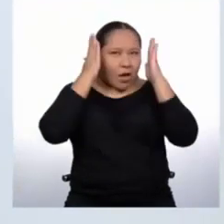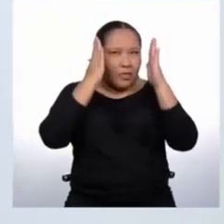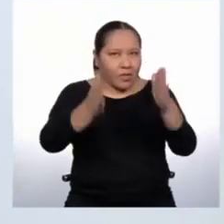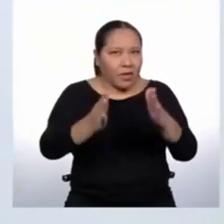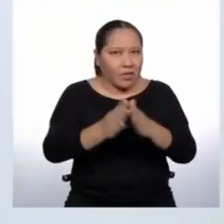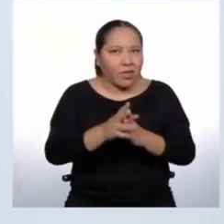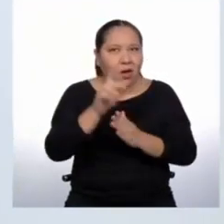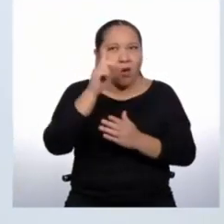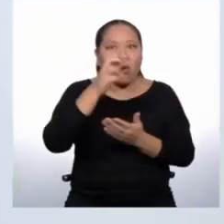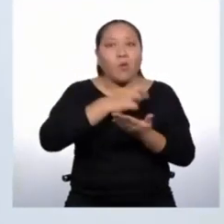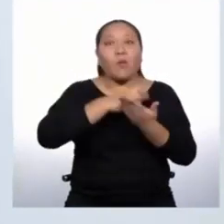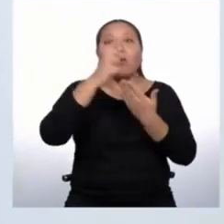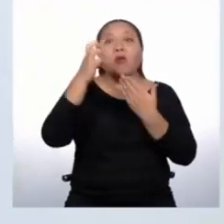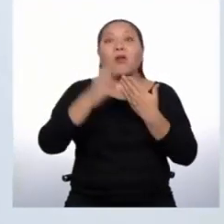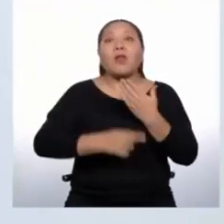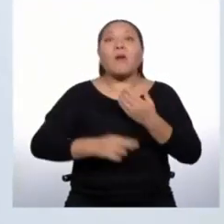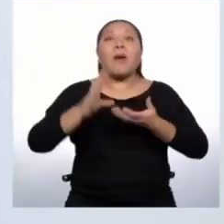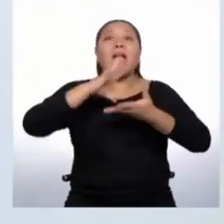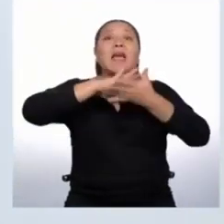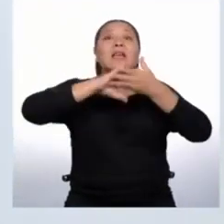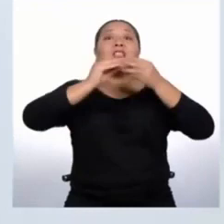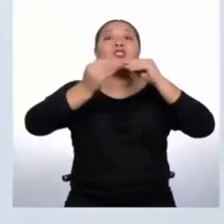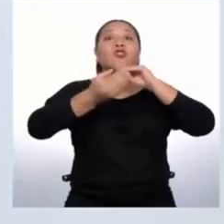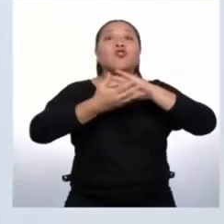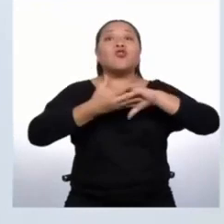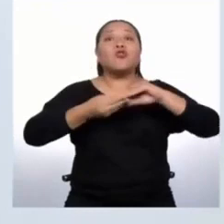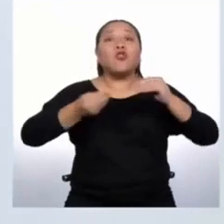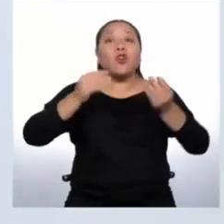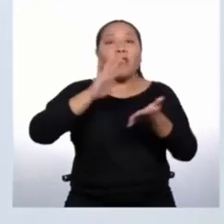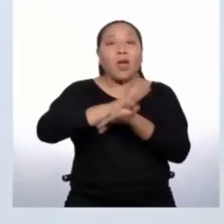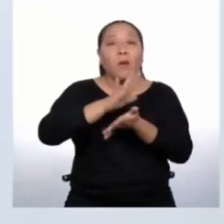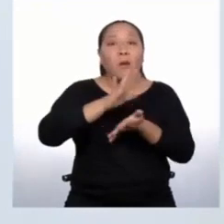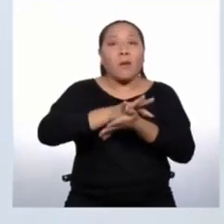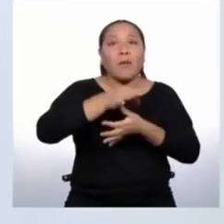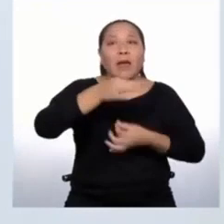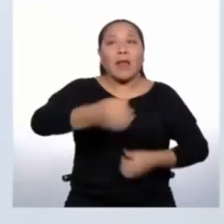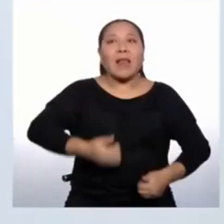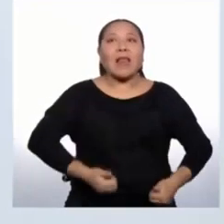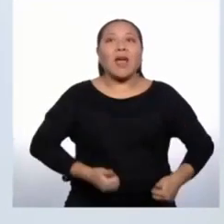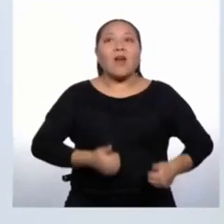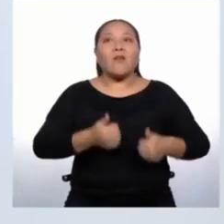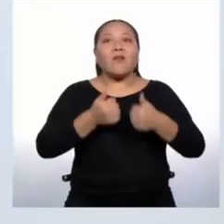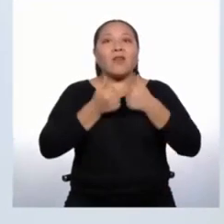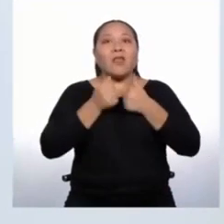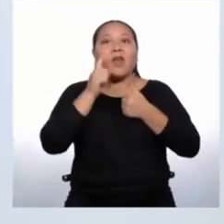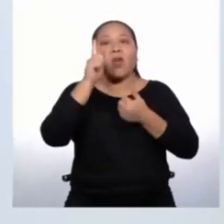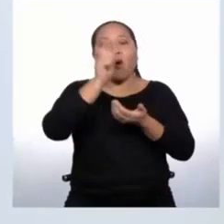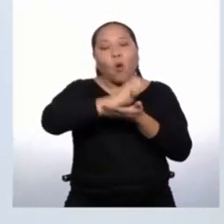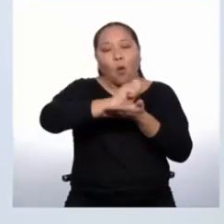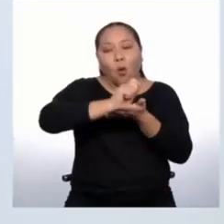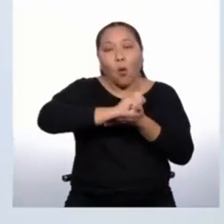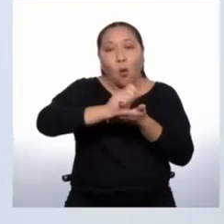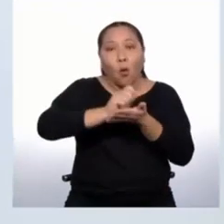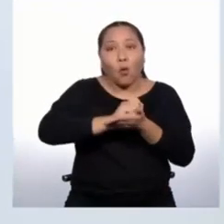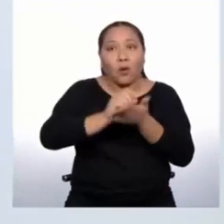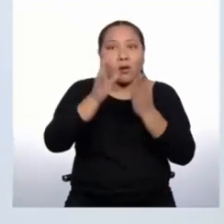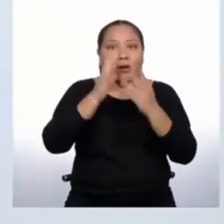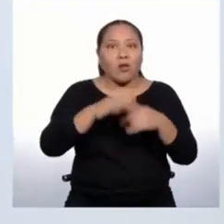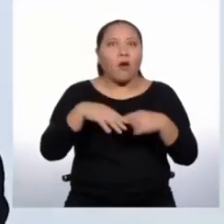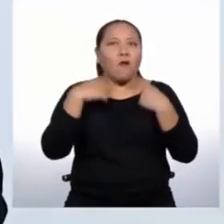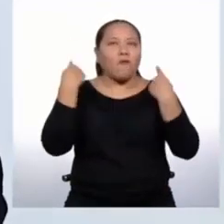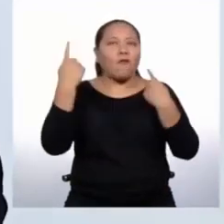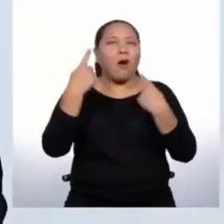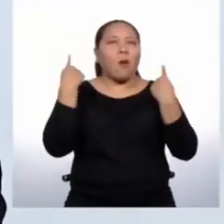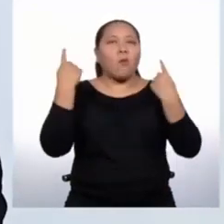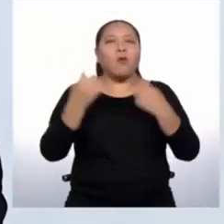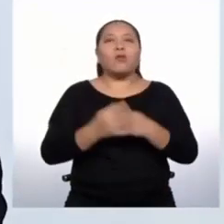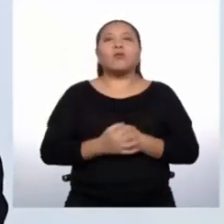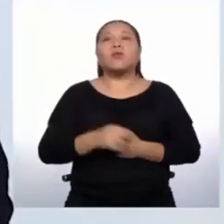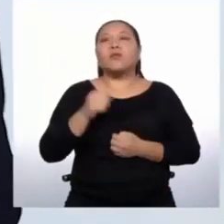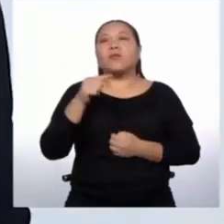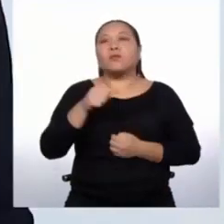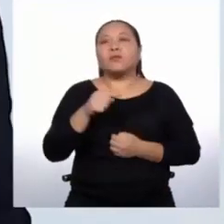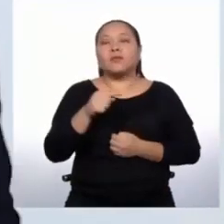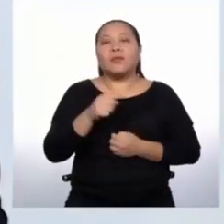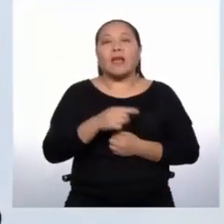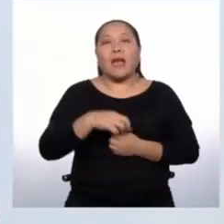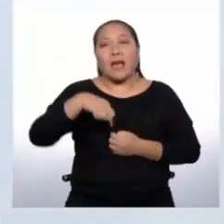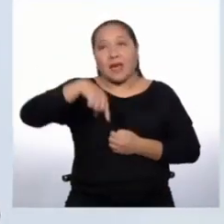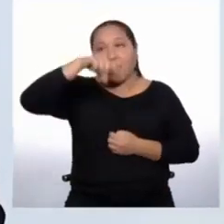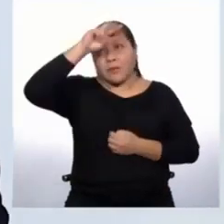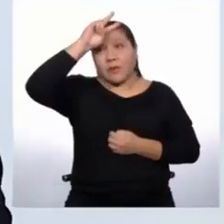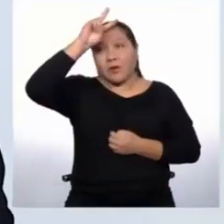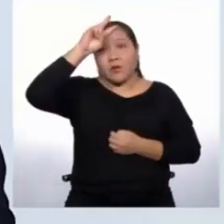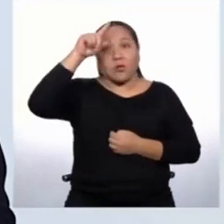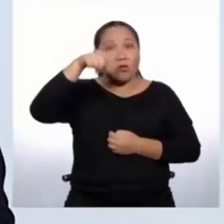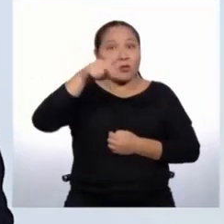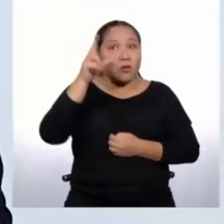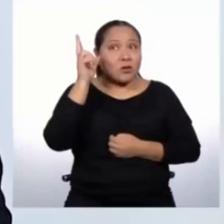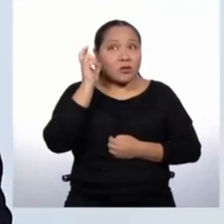producción Historias de Papel, el cual nos habla de la vida y obra de uno de los escritores más famosos del siglo XIX en el Perú. ¿Han escuchado